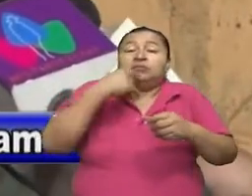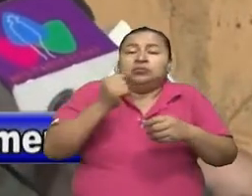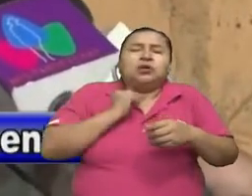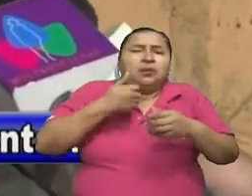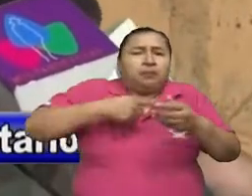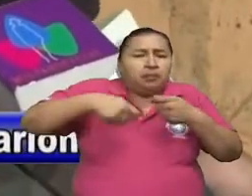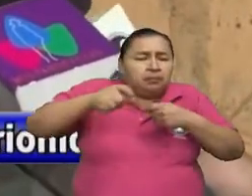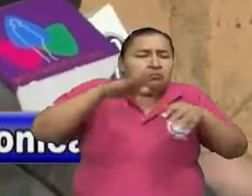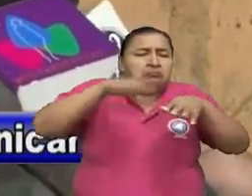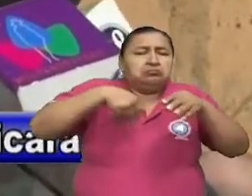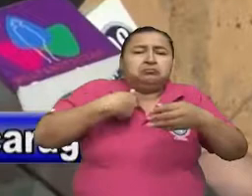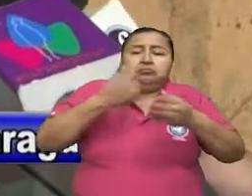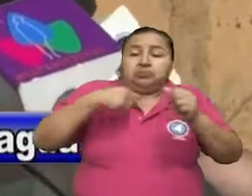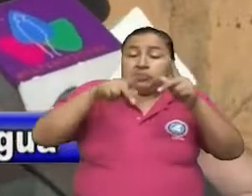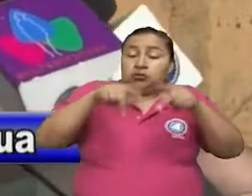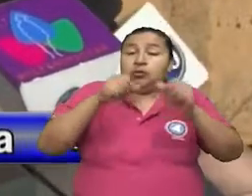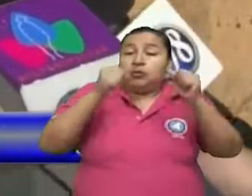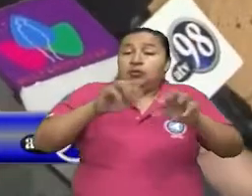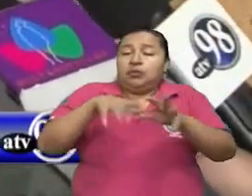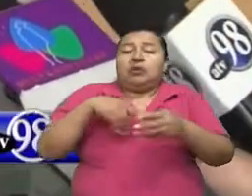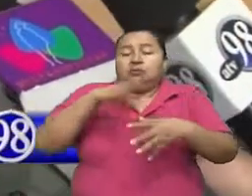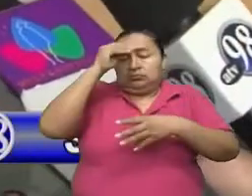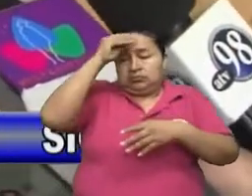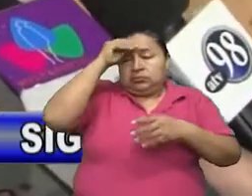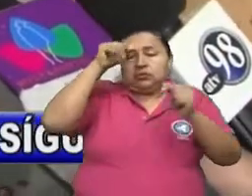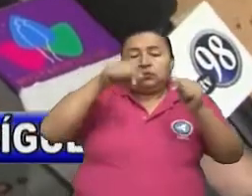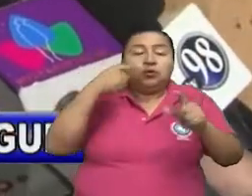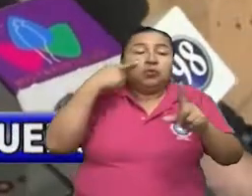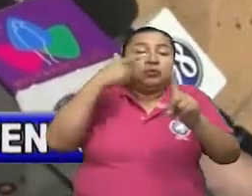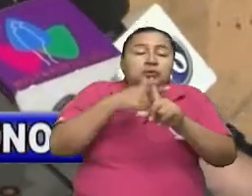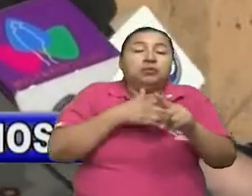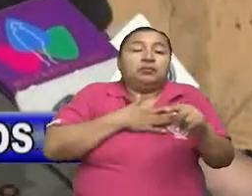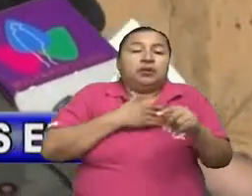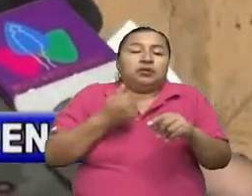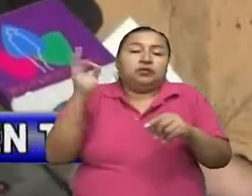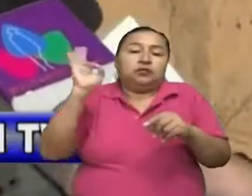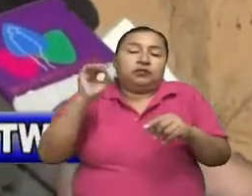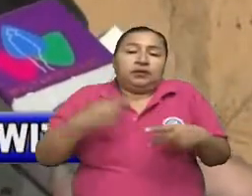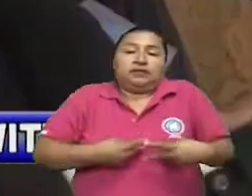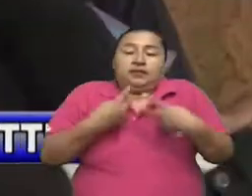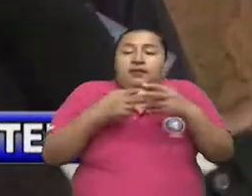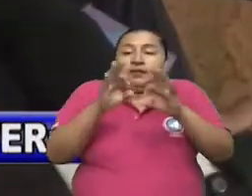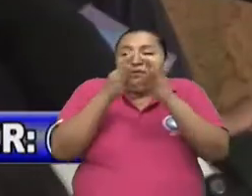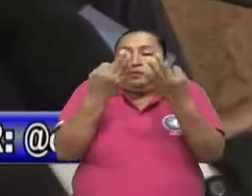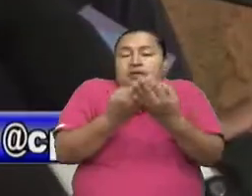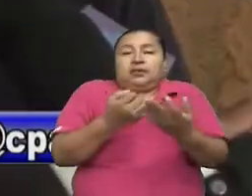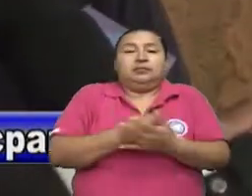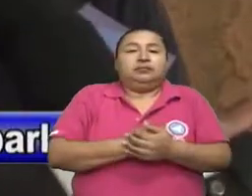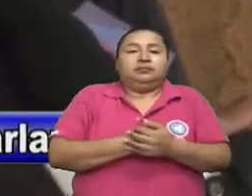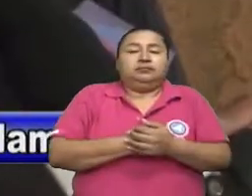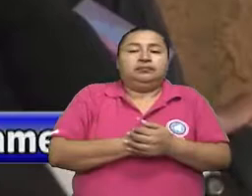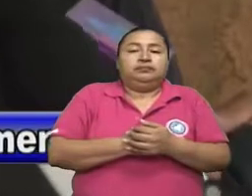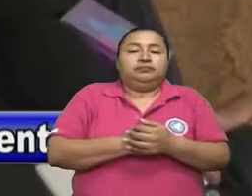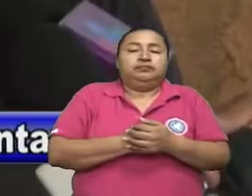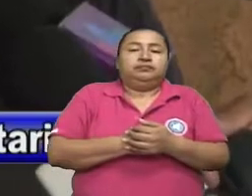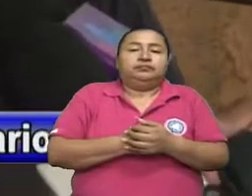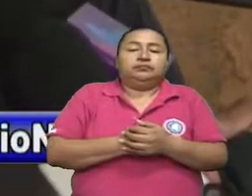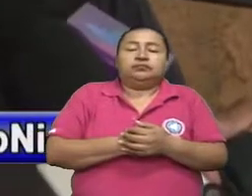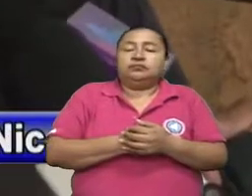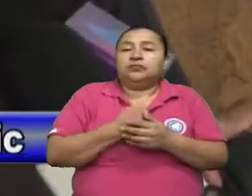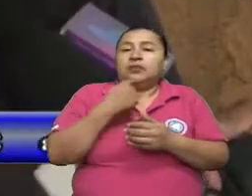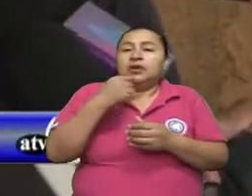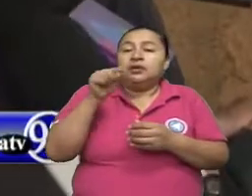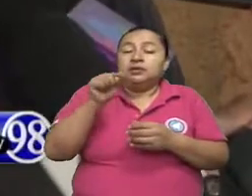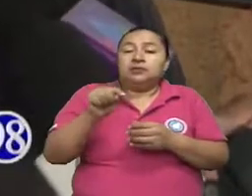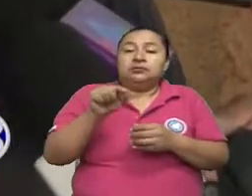hay compañeros y compañeras que van a aprender a hacer lo mismo con el objetivo de mejorar su calidad de vida de la familia. Este es un momento de que van